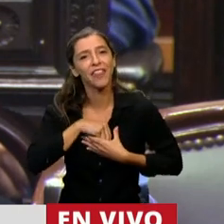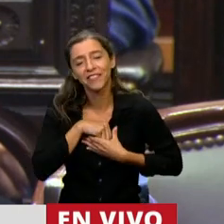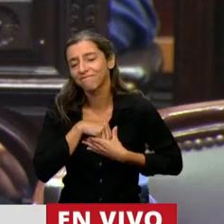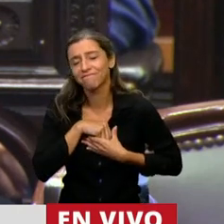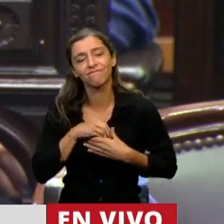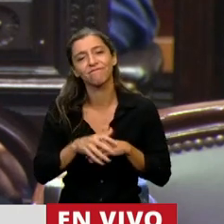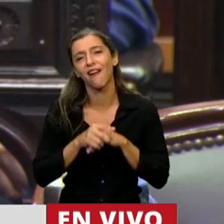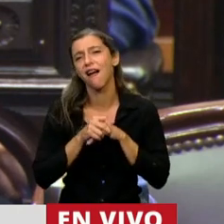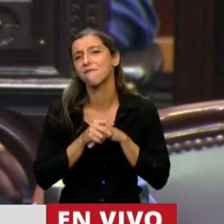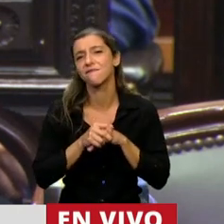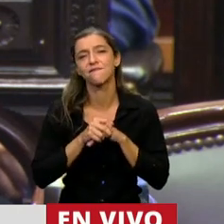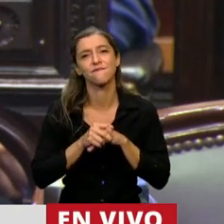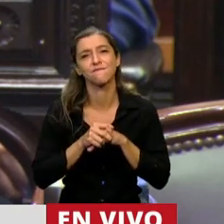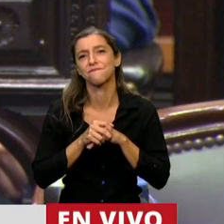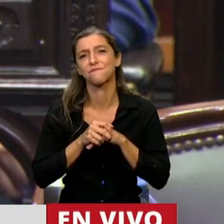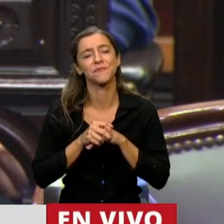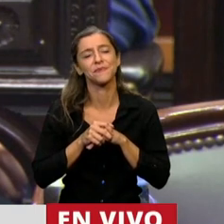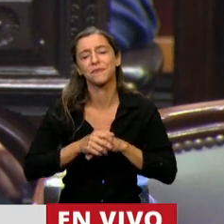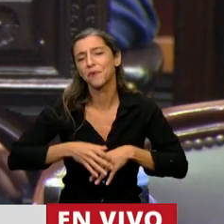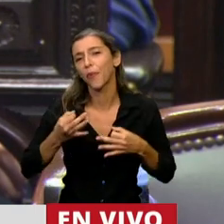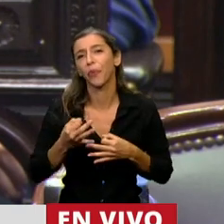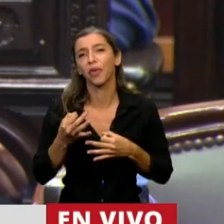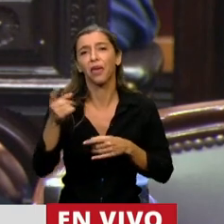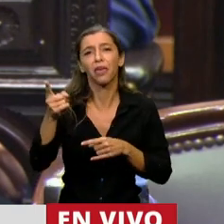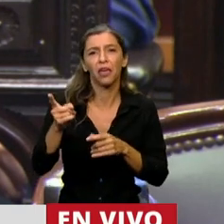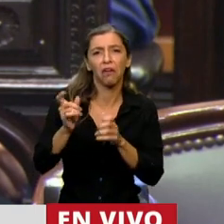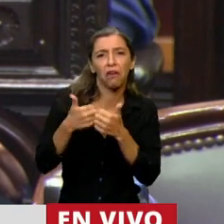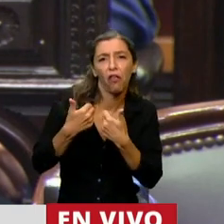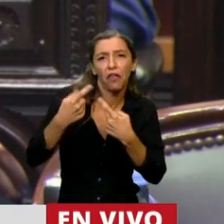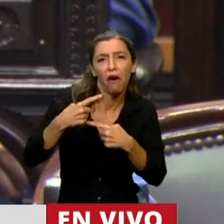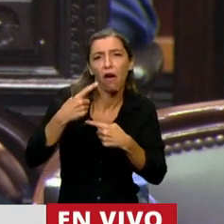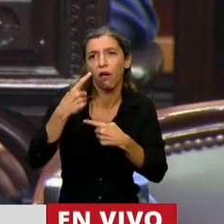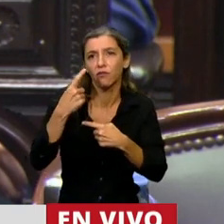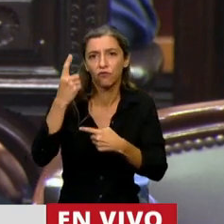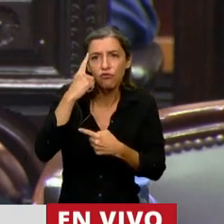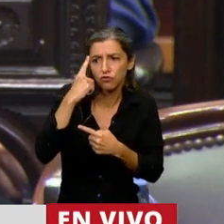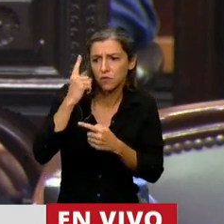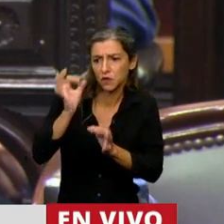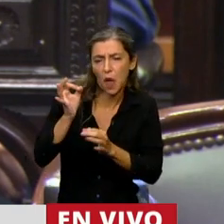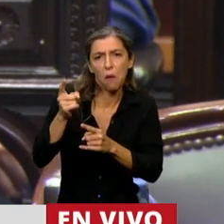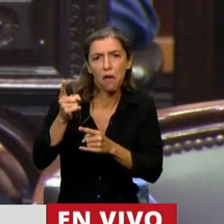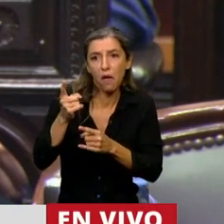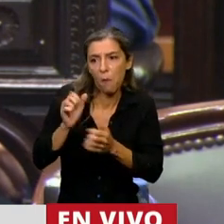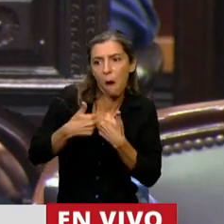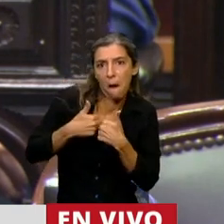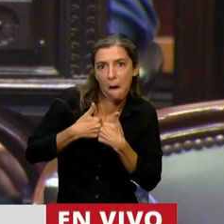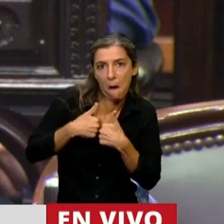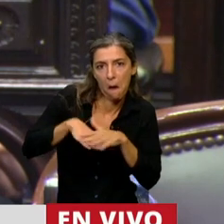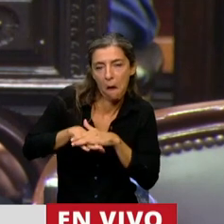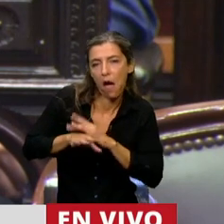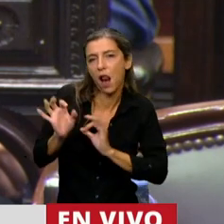su conocimiento nunca lo escondió, lo desparramó, lo compartía con quien